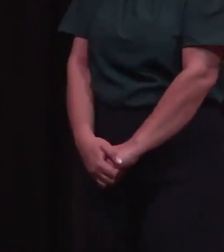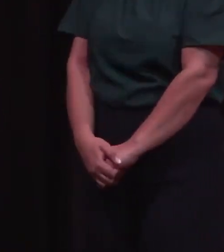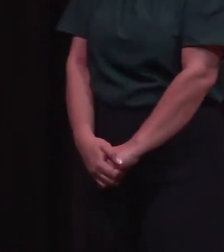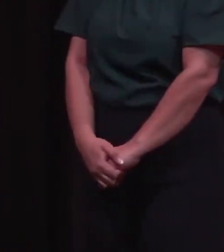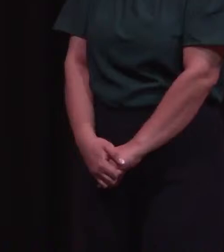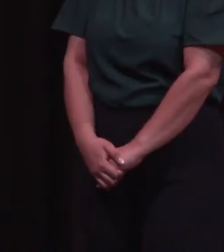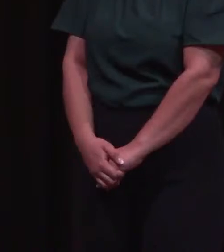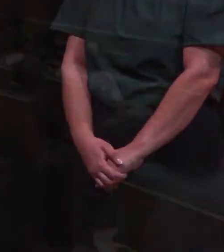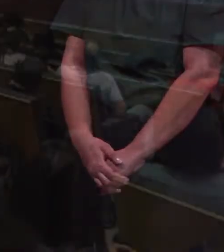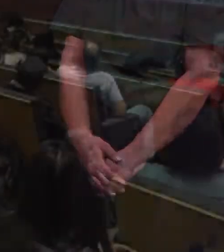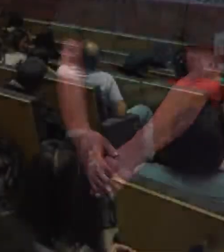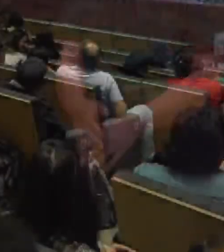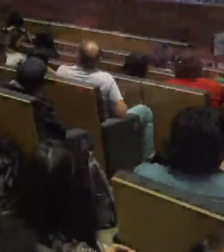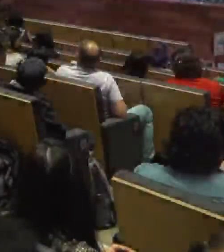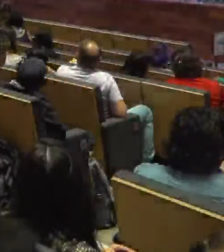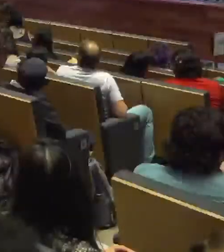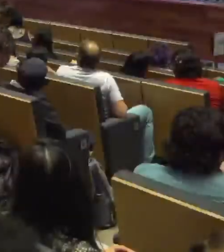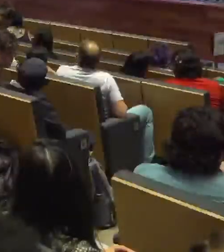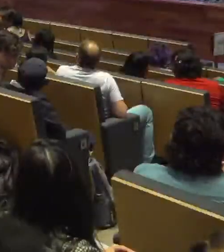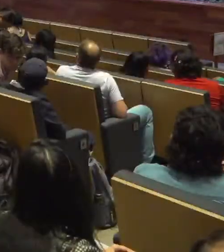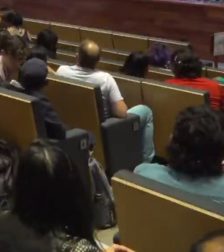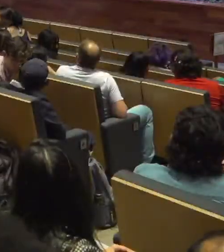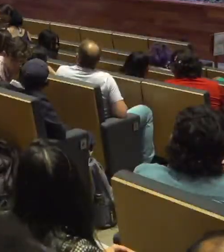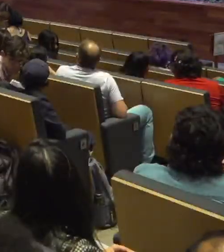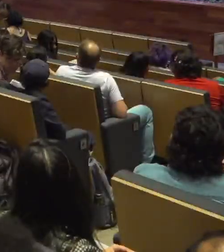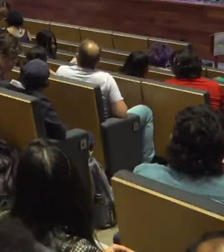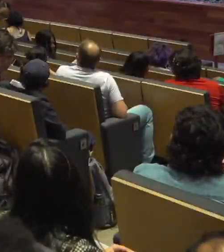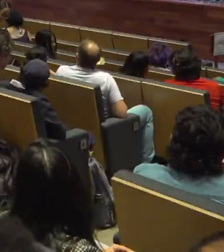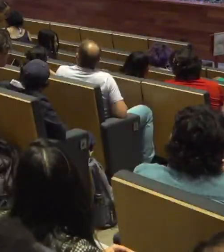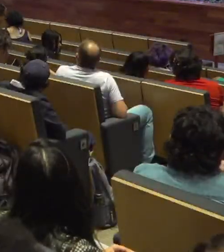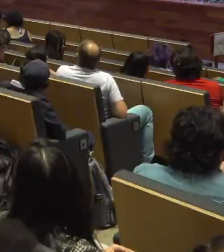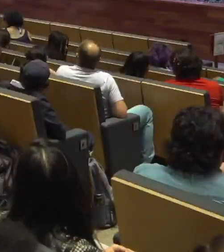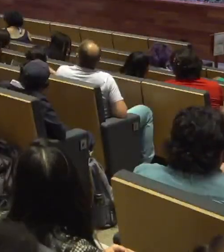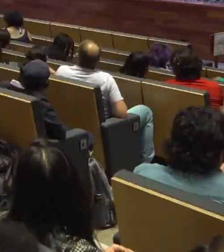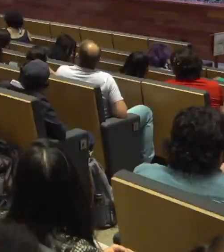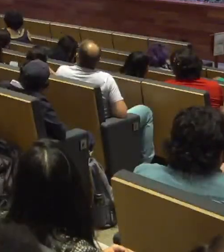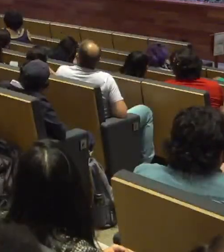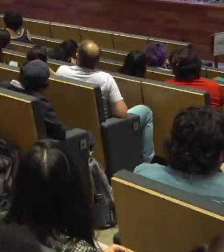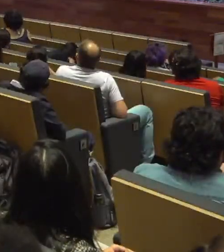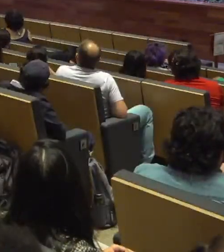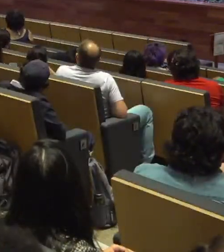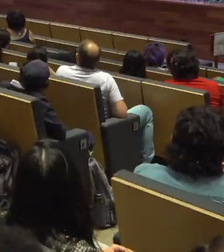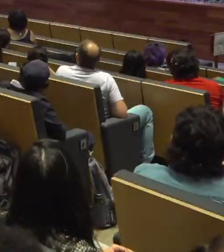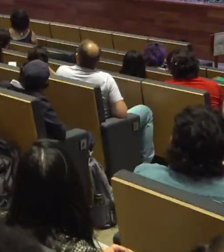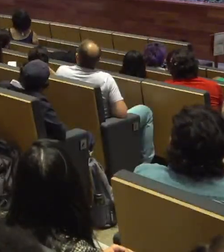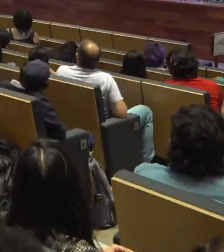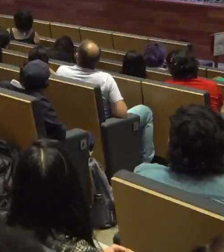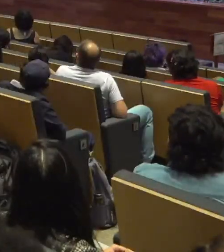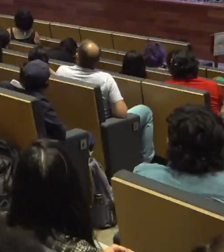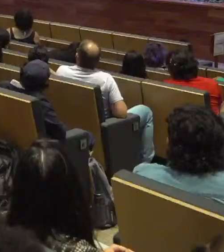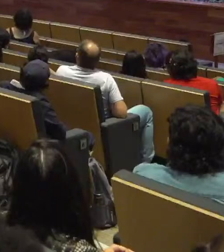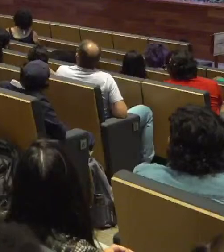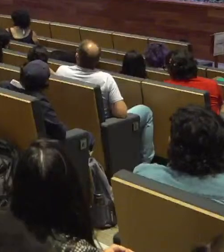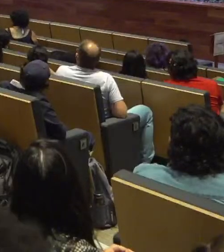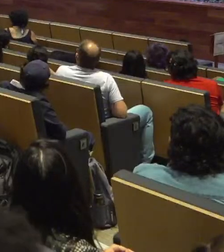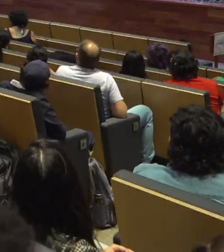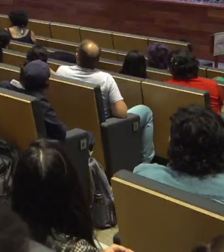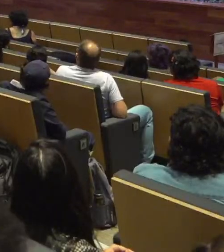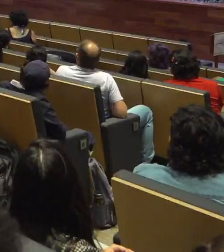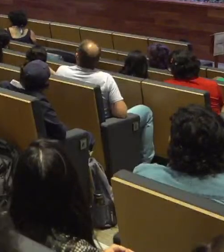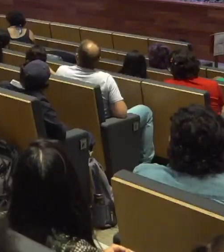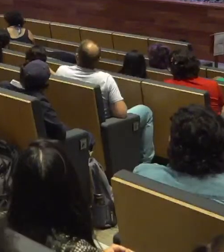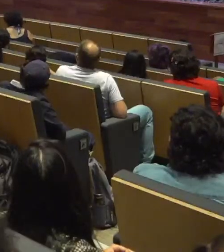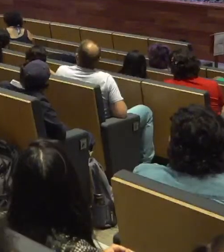16. Ok, ya tenemos la letra y el número. La profesora Oyèwùmí dijo la